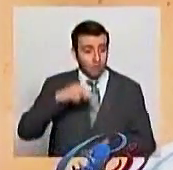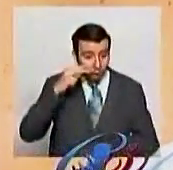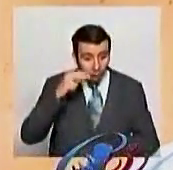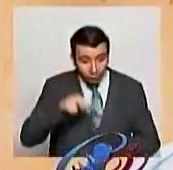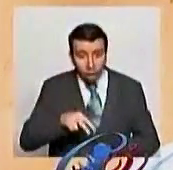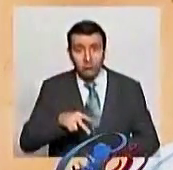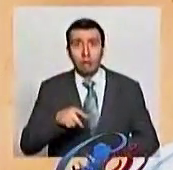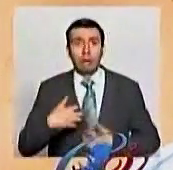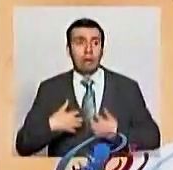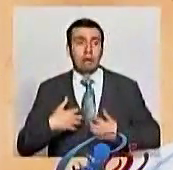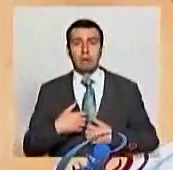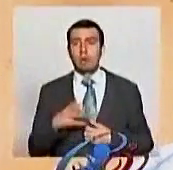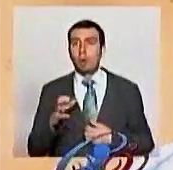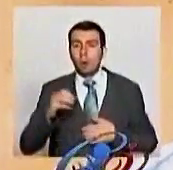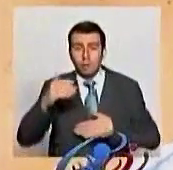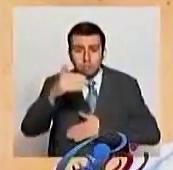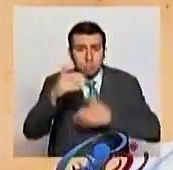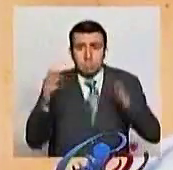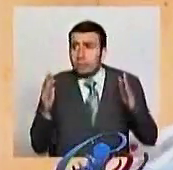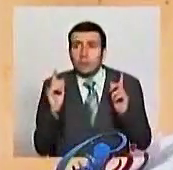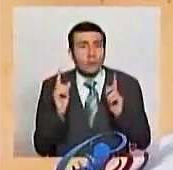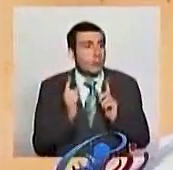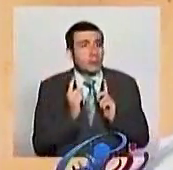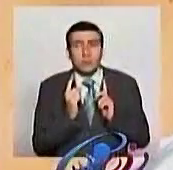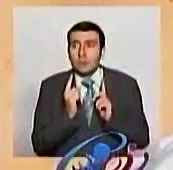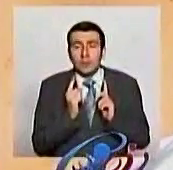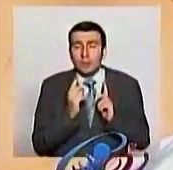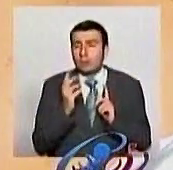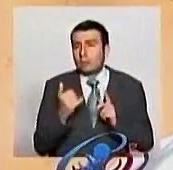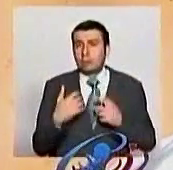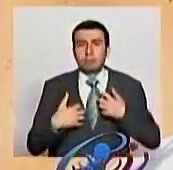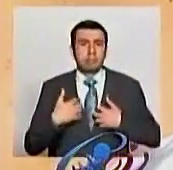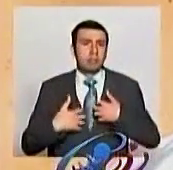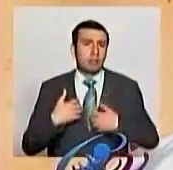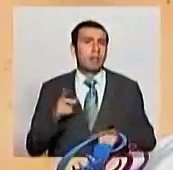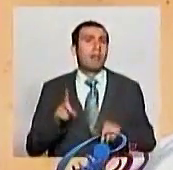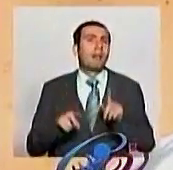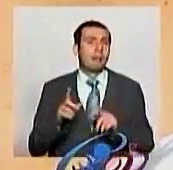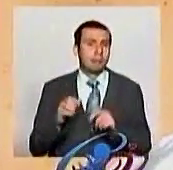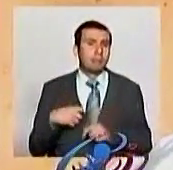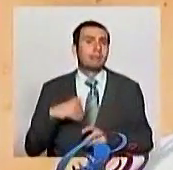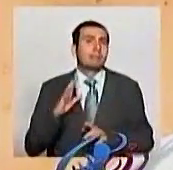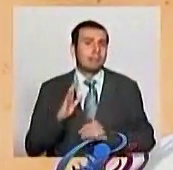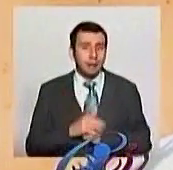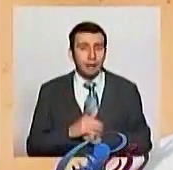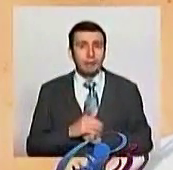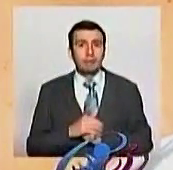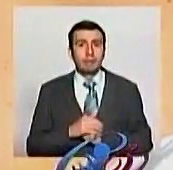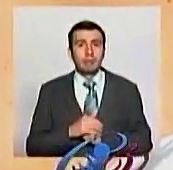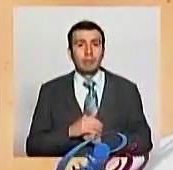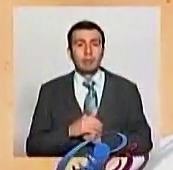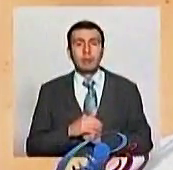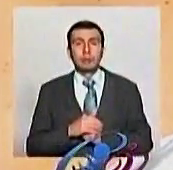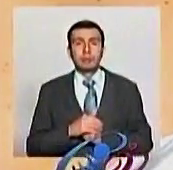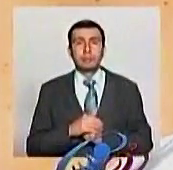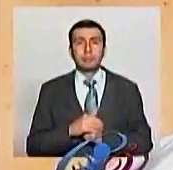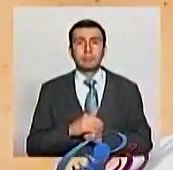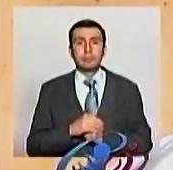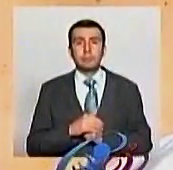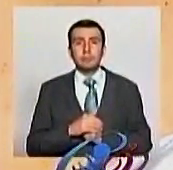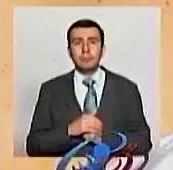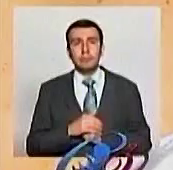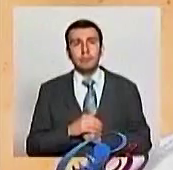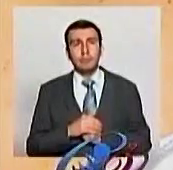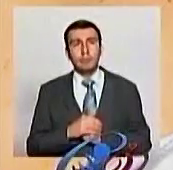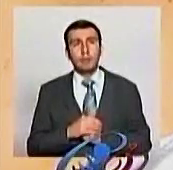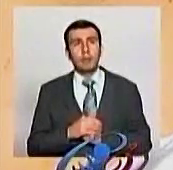miedo a estar en espacios cerrados, que se llama agorafobia, o a cierto tipo de